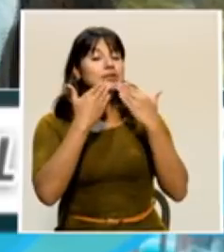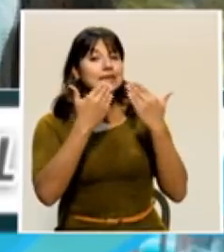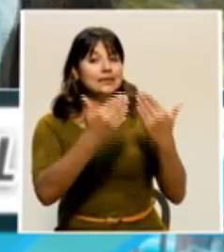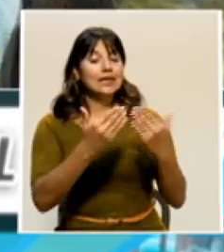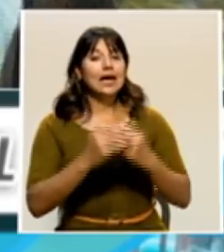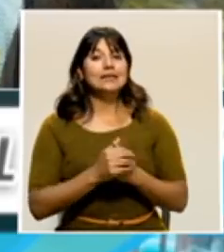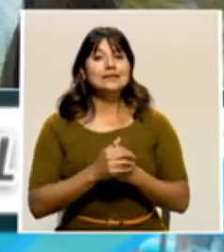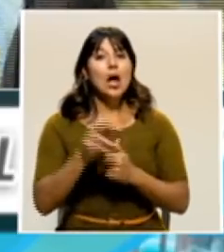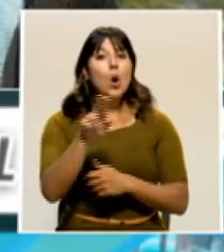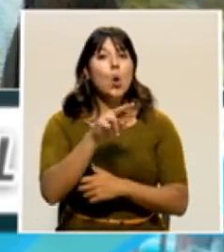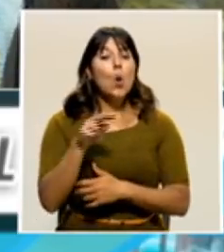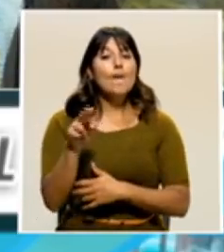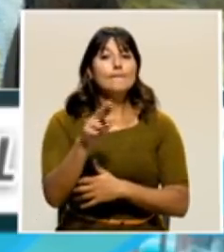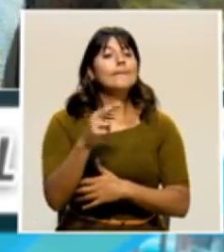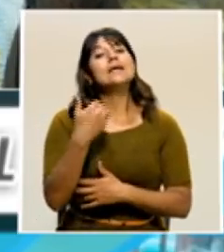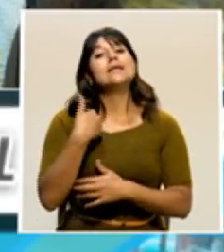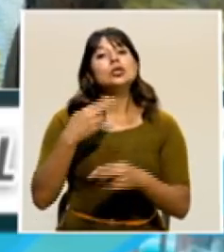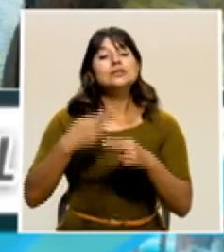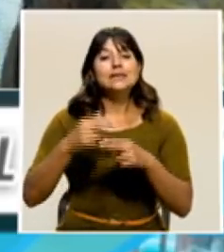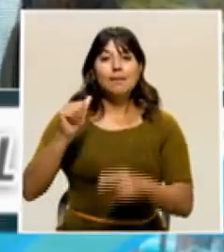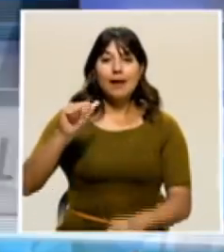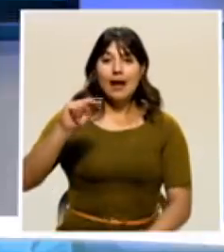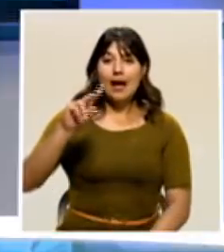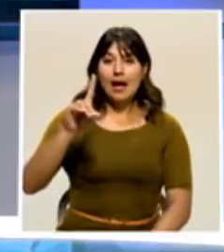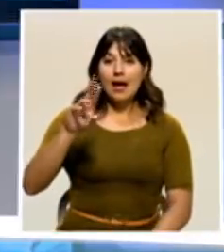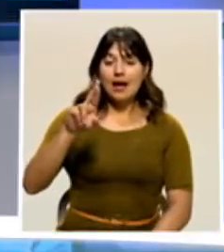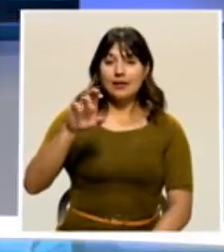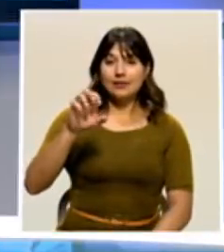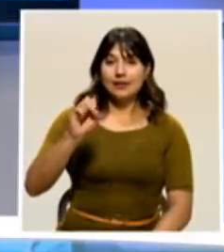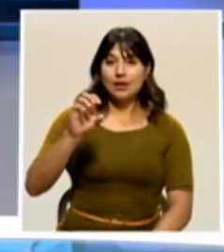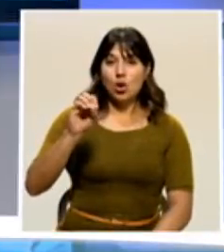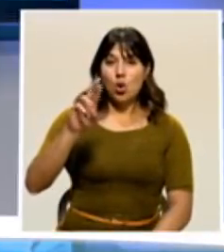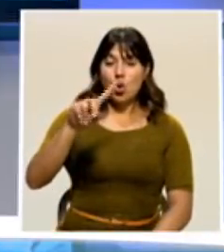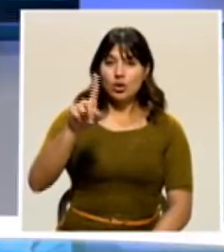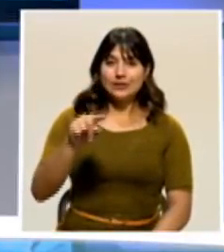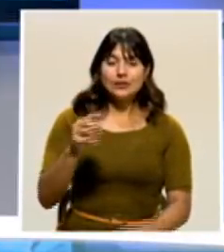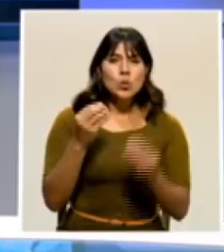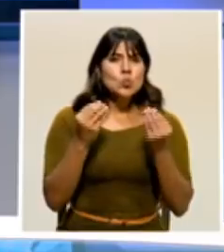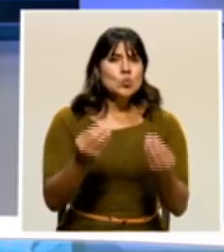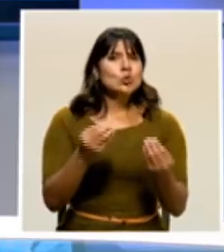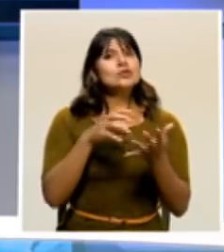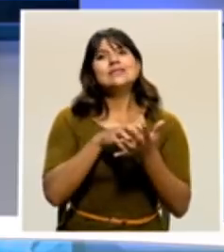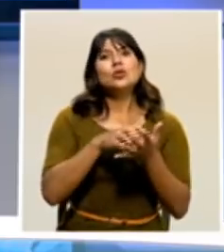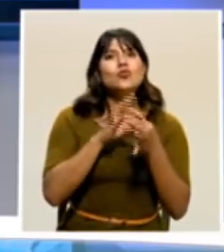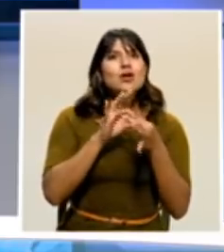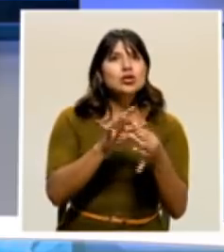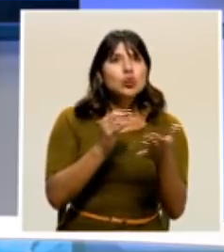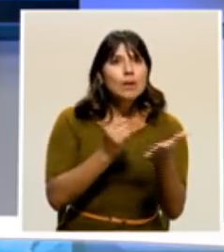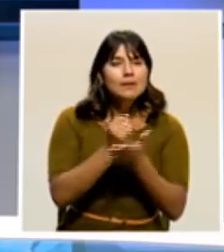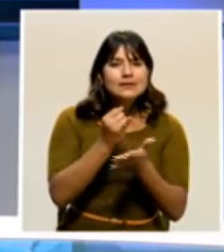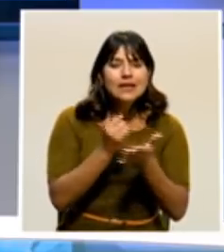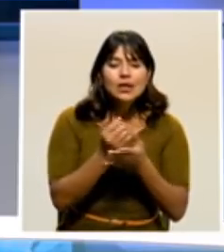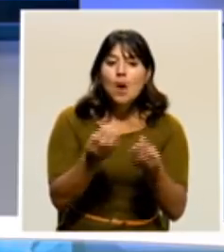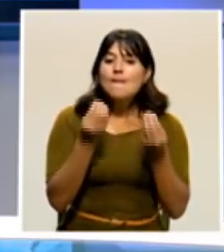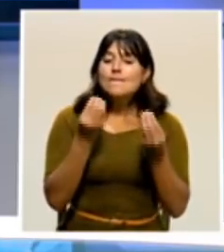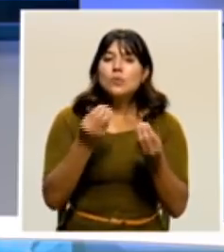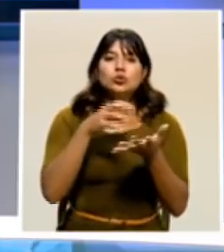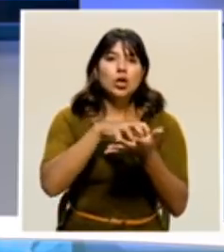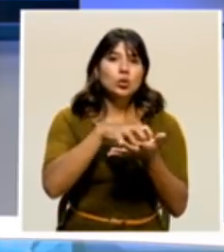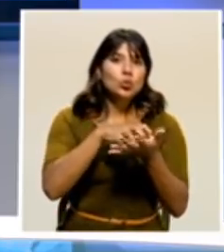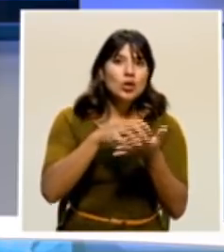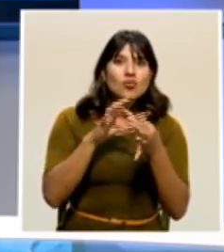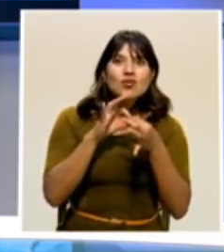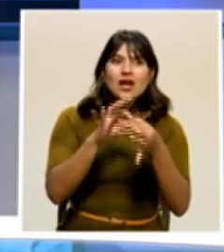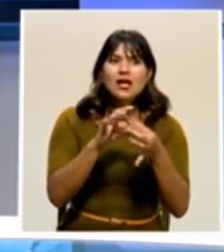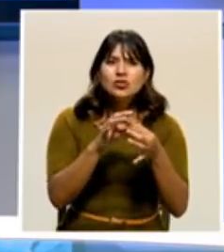gracias a nuestro compañero Andrés Ortiz. Muchas dudas sobre la investigación, muchas dudas sobre